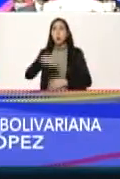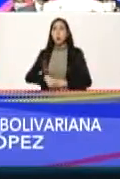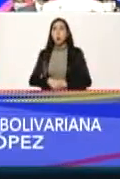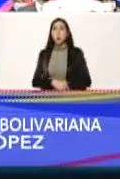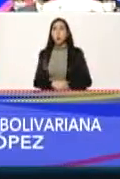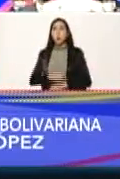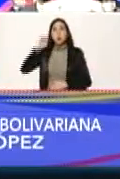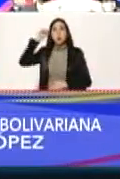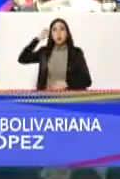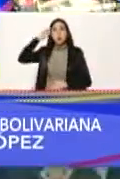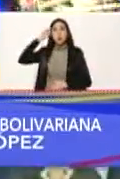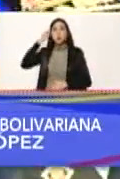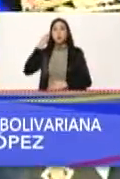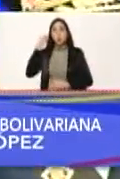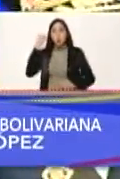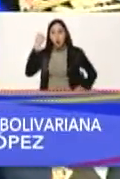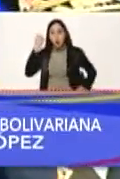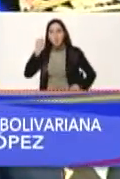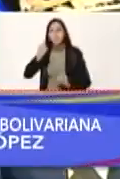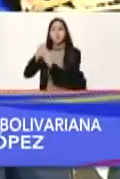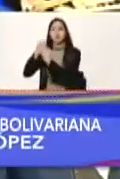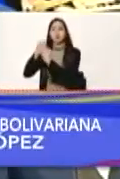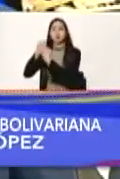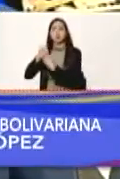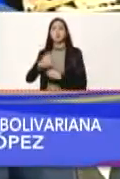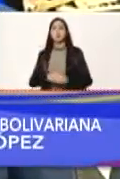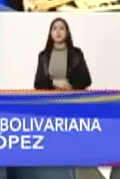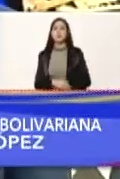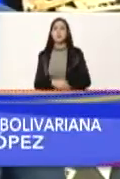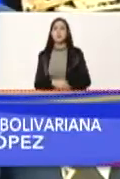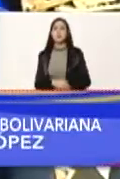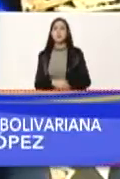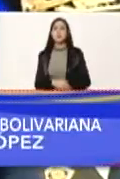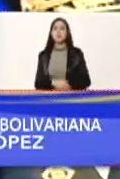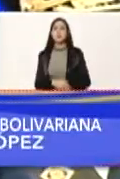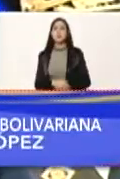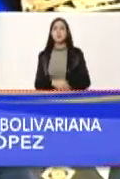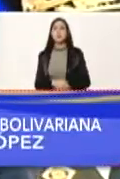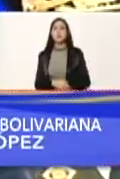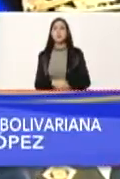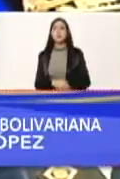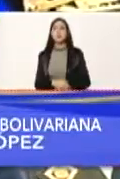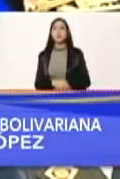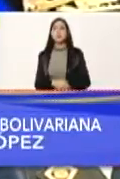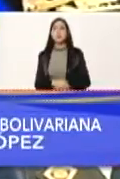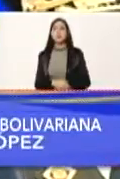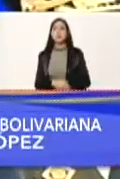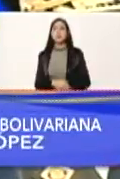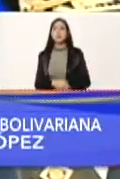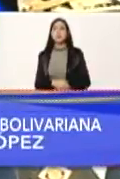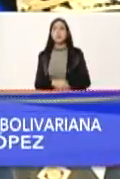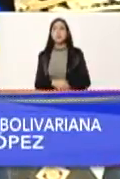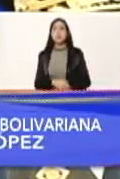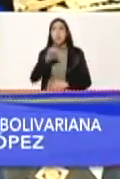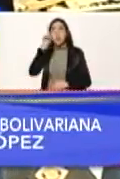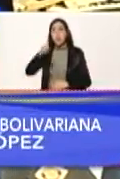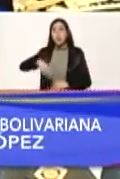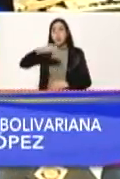inolvidable edecán, ayudante de nuestro comandante Hugo Chávez. Y para la